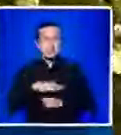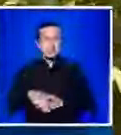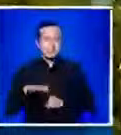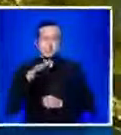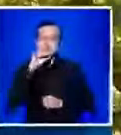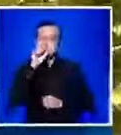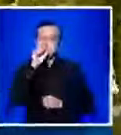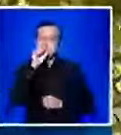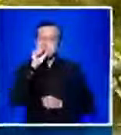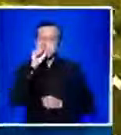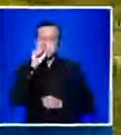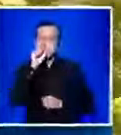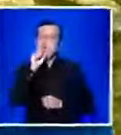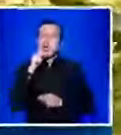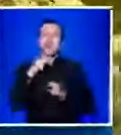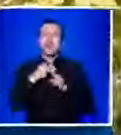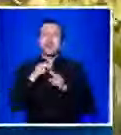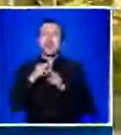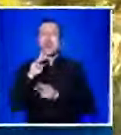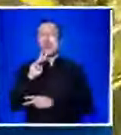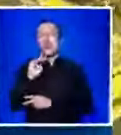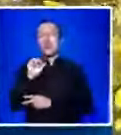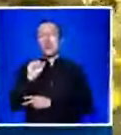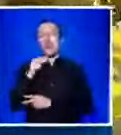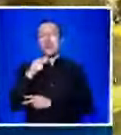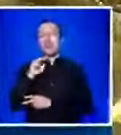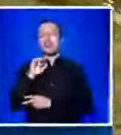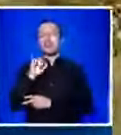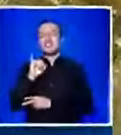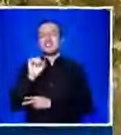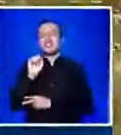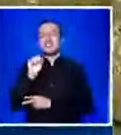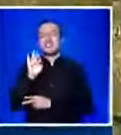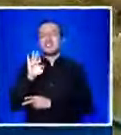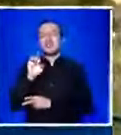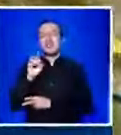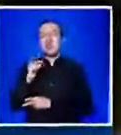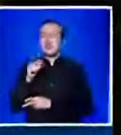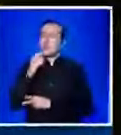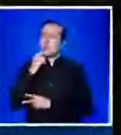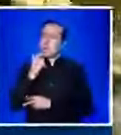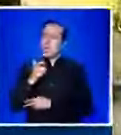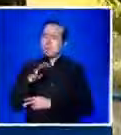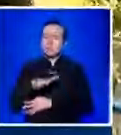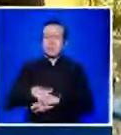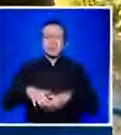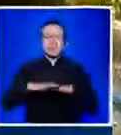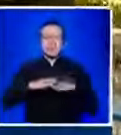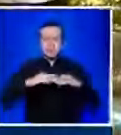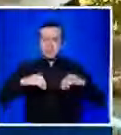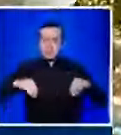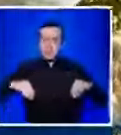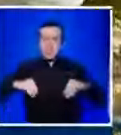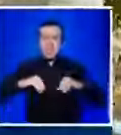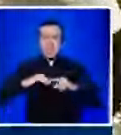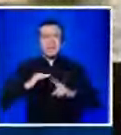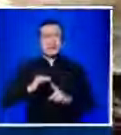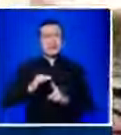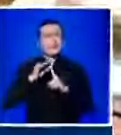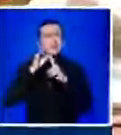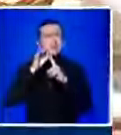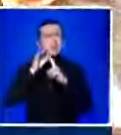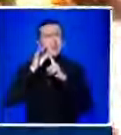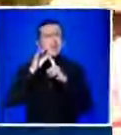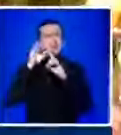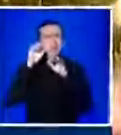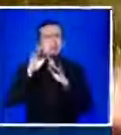Naranja Washington. Naranja, mire que esta belleza de naranja, cómo se da, es una tierra tan rica que la bendición